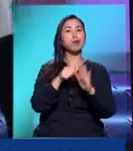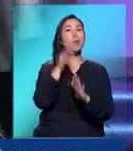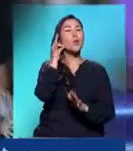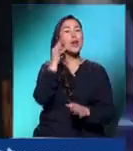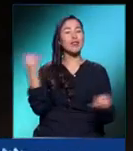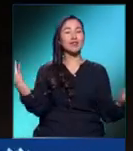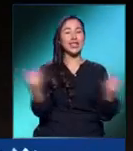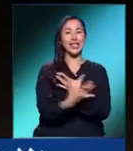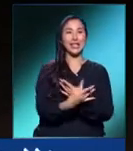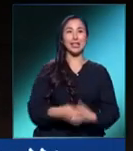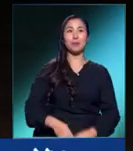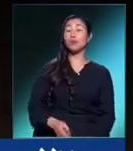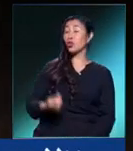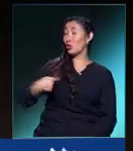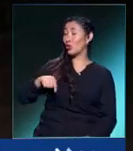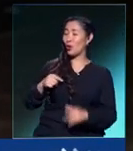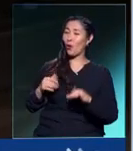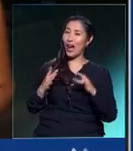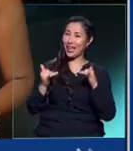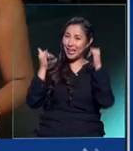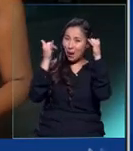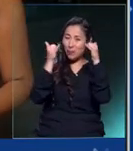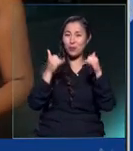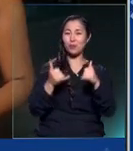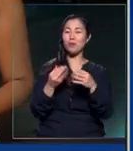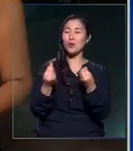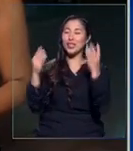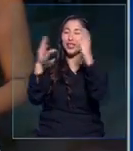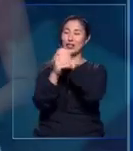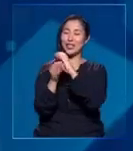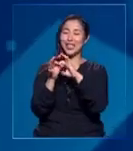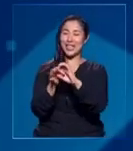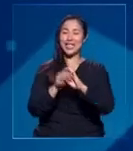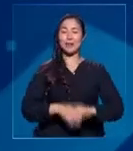Fantástica. Iván. De la cual nos alegramos profundamente, Macarena. Muchas gracias. Buenas noches. Buenas noches. Bueno, pero no.